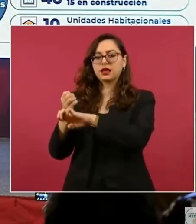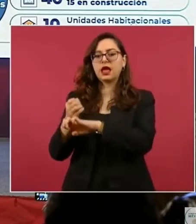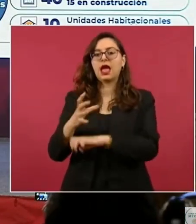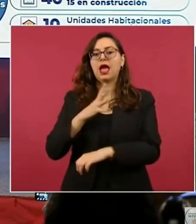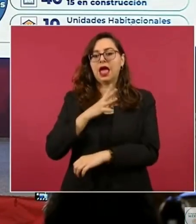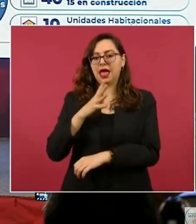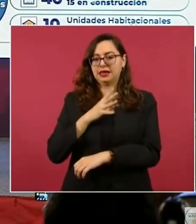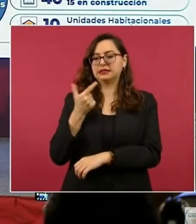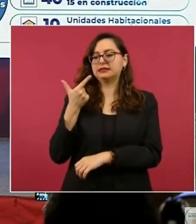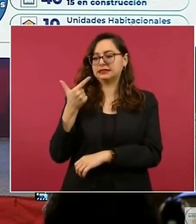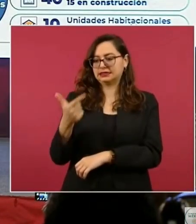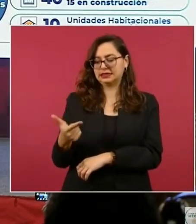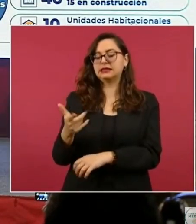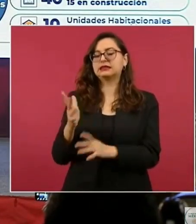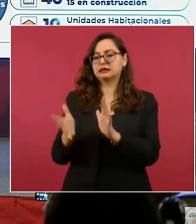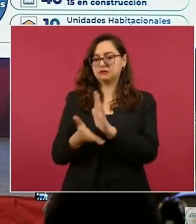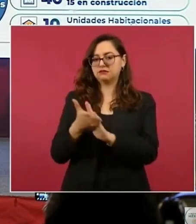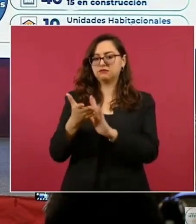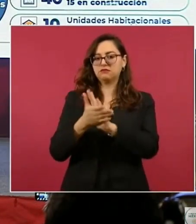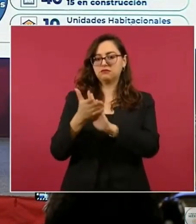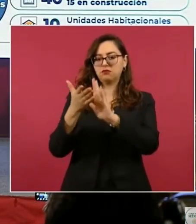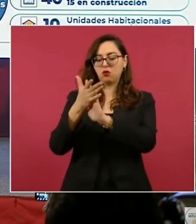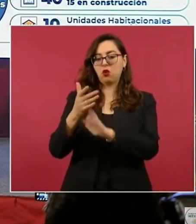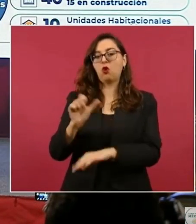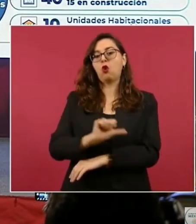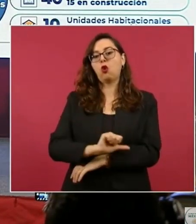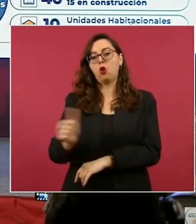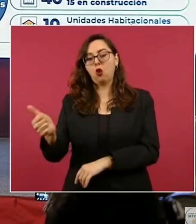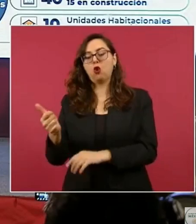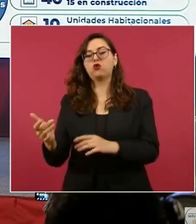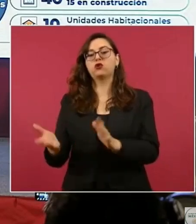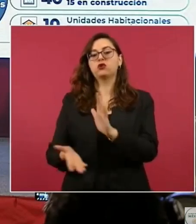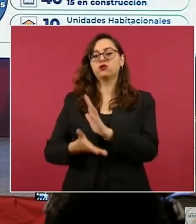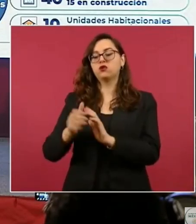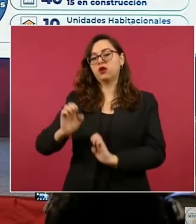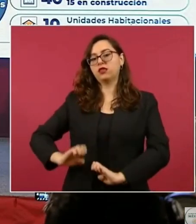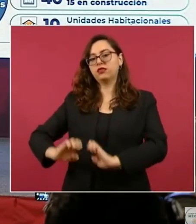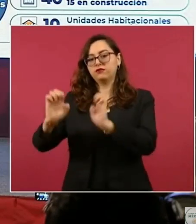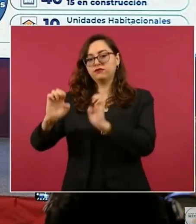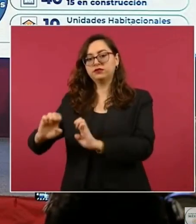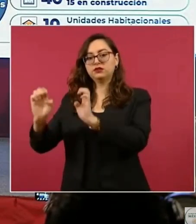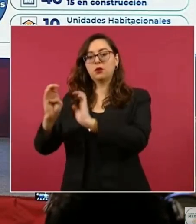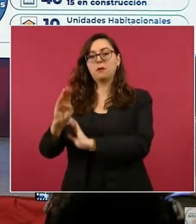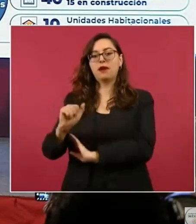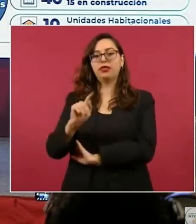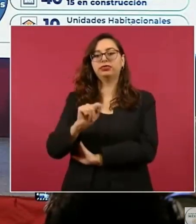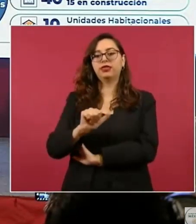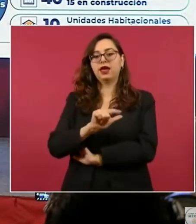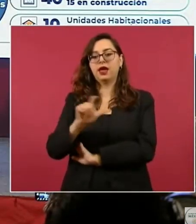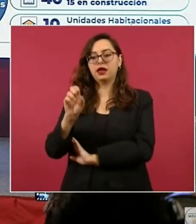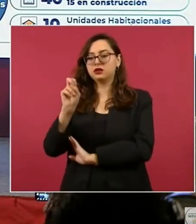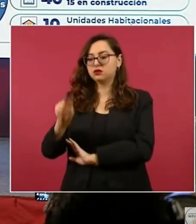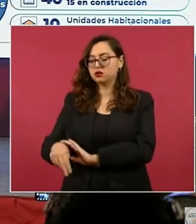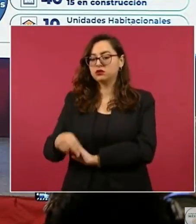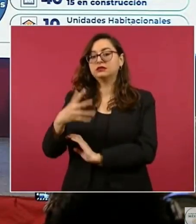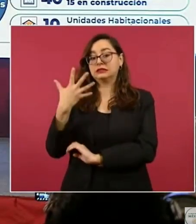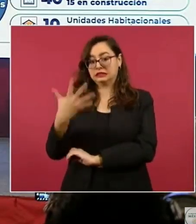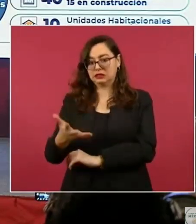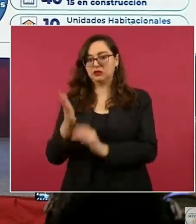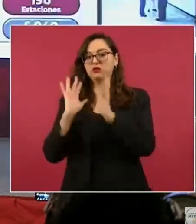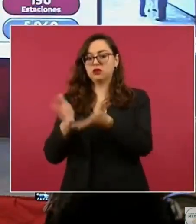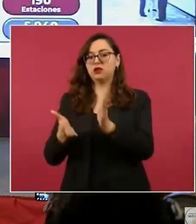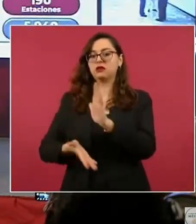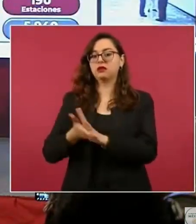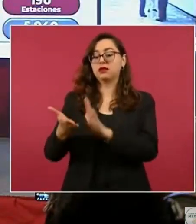7 en construcción, las coordinaciones de batallón, que hay 15 en construcción, y 5 unidades habitacionales. Adelante, por